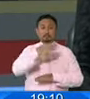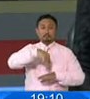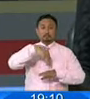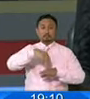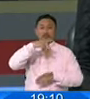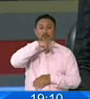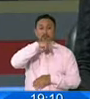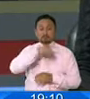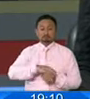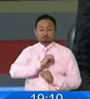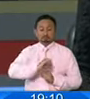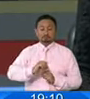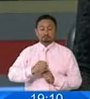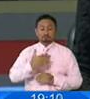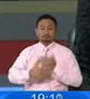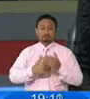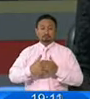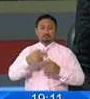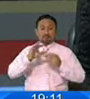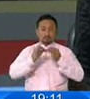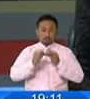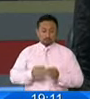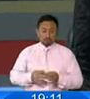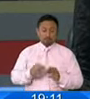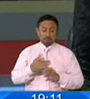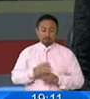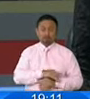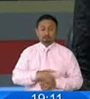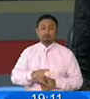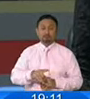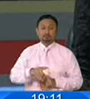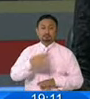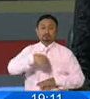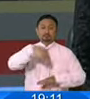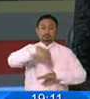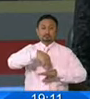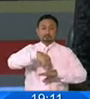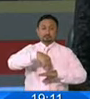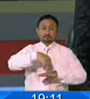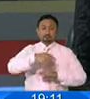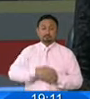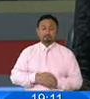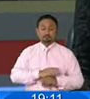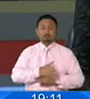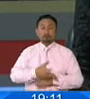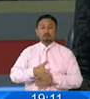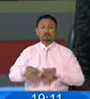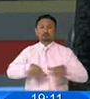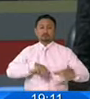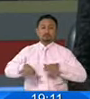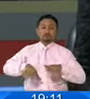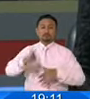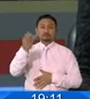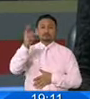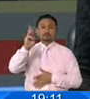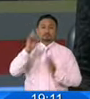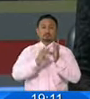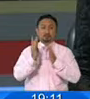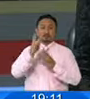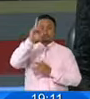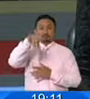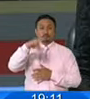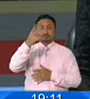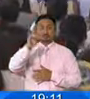los eventos defendió el proceso de reconstrucción que se ejecutan en la provincia de Manabí después del terremoto del 16 de abril del